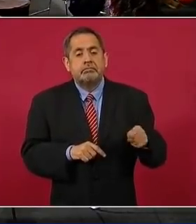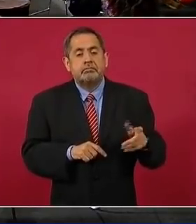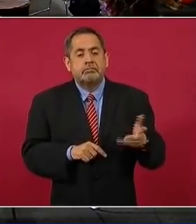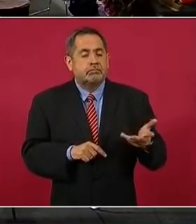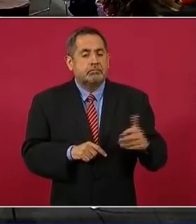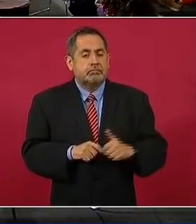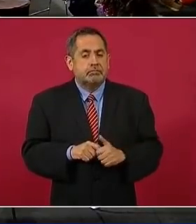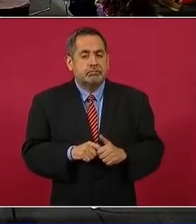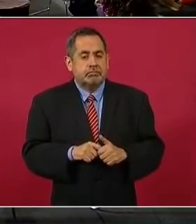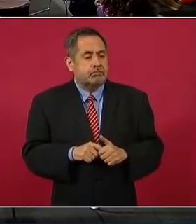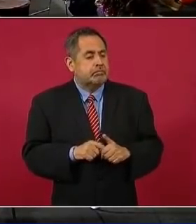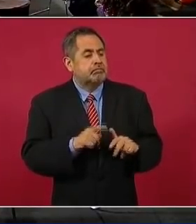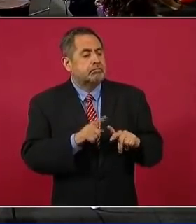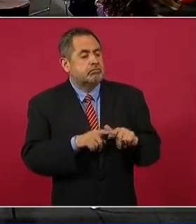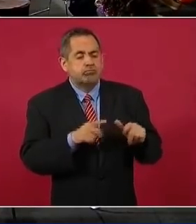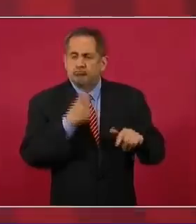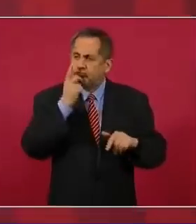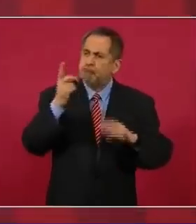demanda la libertad